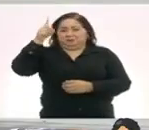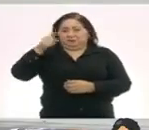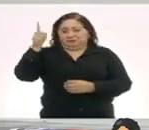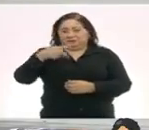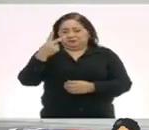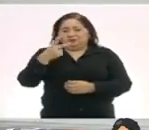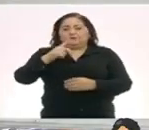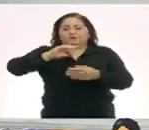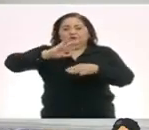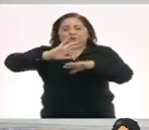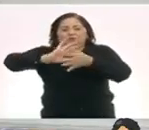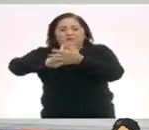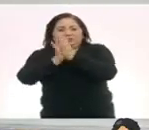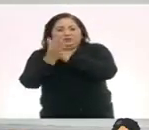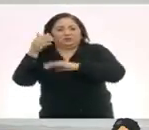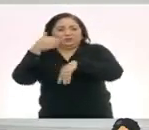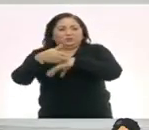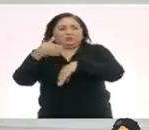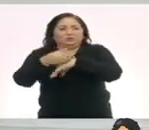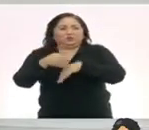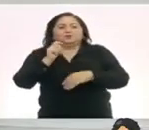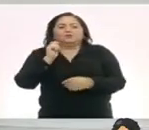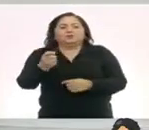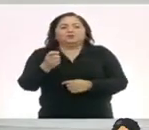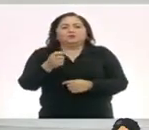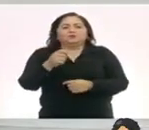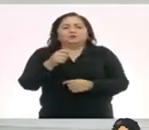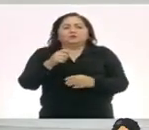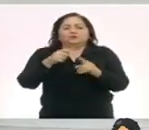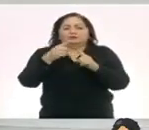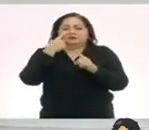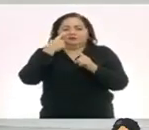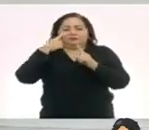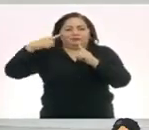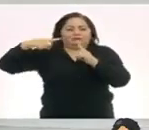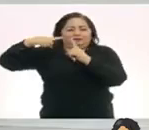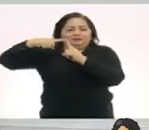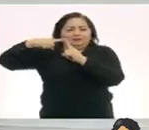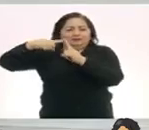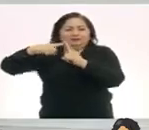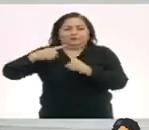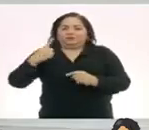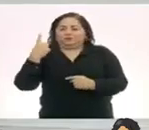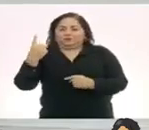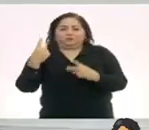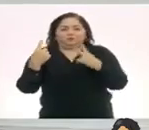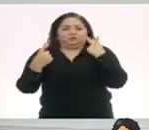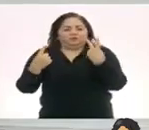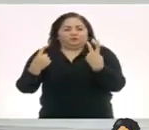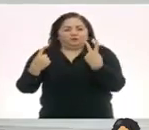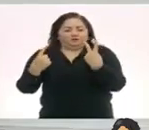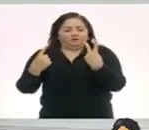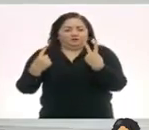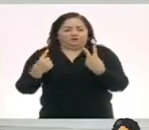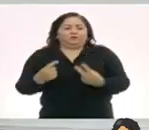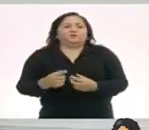número decimal, tenemos que dividir nuestro numerador entre el denominador. Ah.